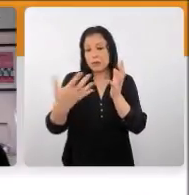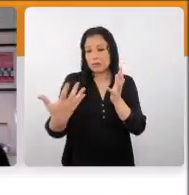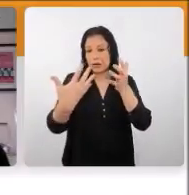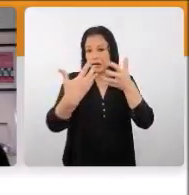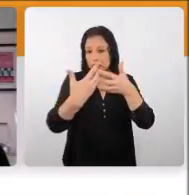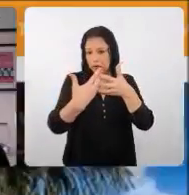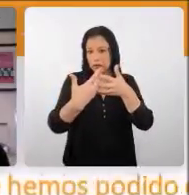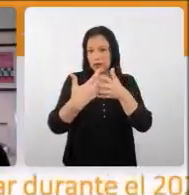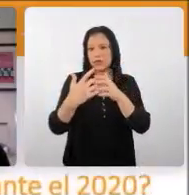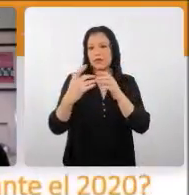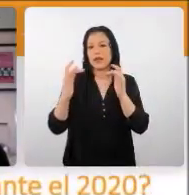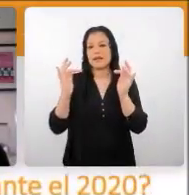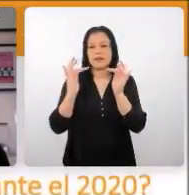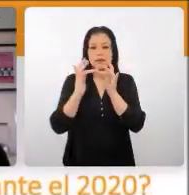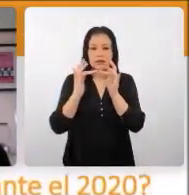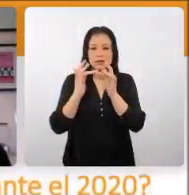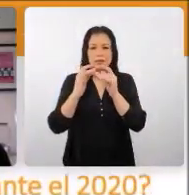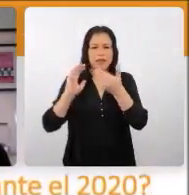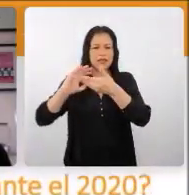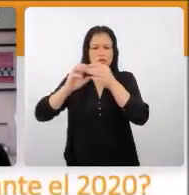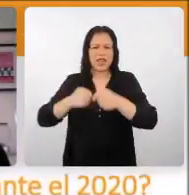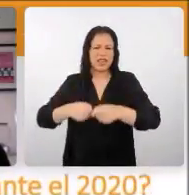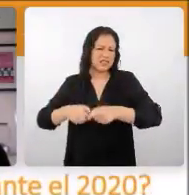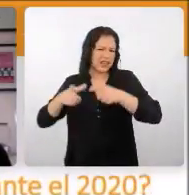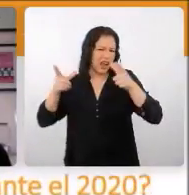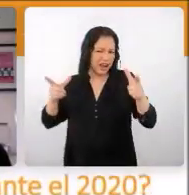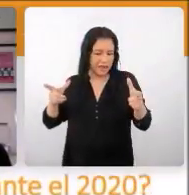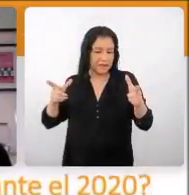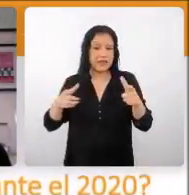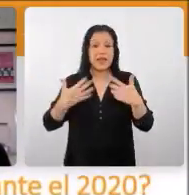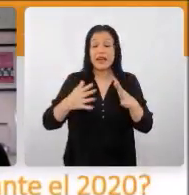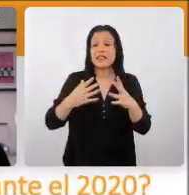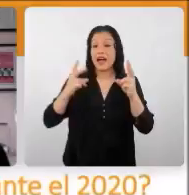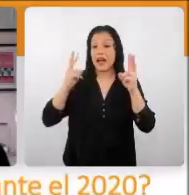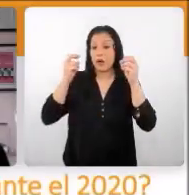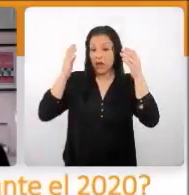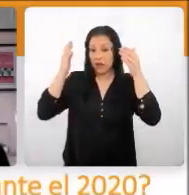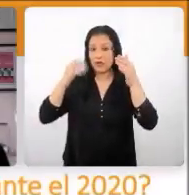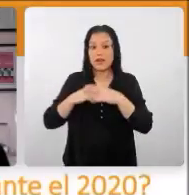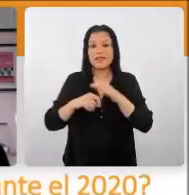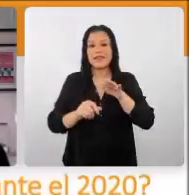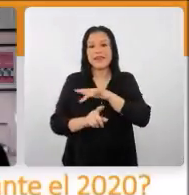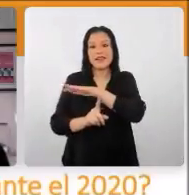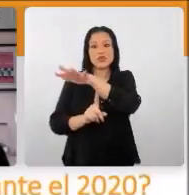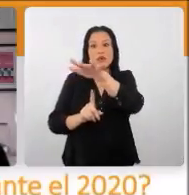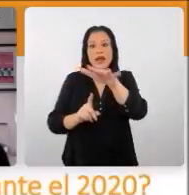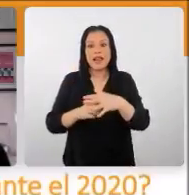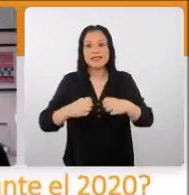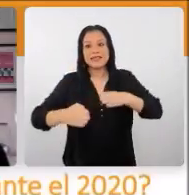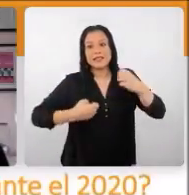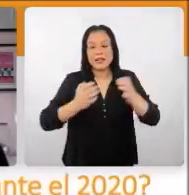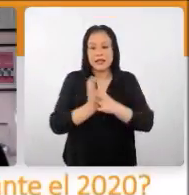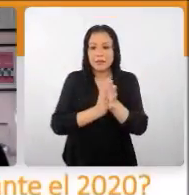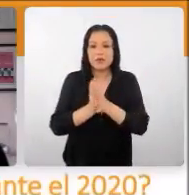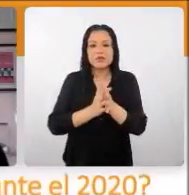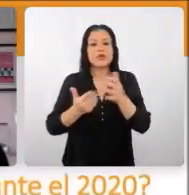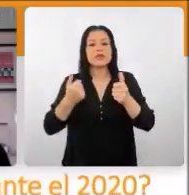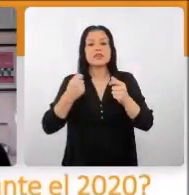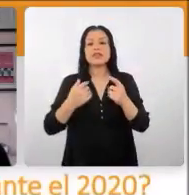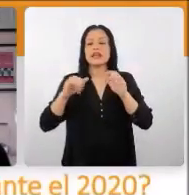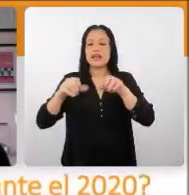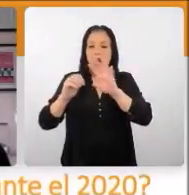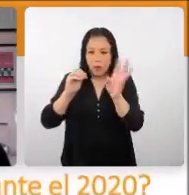de conectividad y grandes ciudades. Ya de cara al turismo de naturaleza y aventura, estamos viendo que se queda una noche